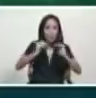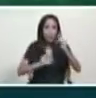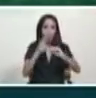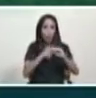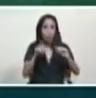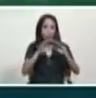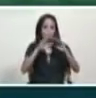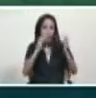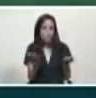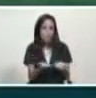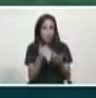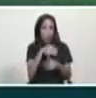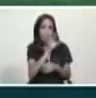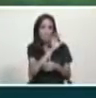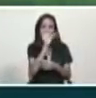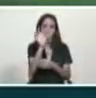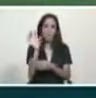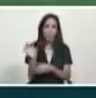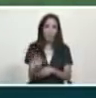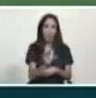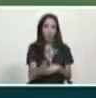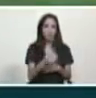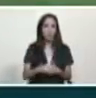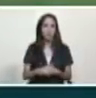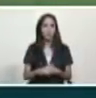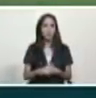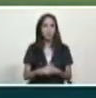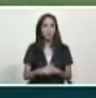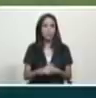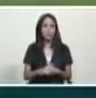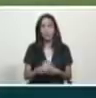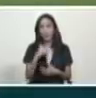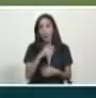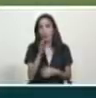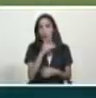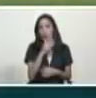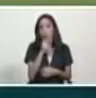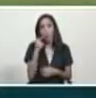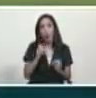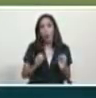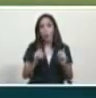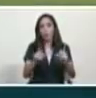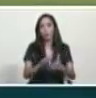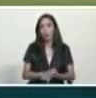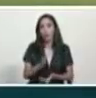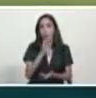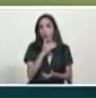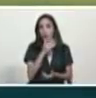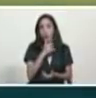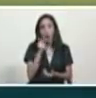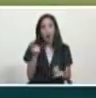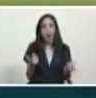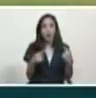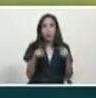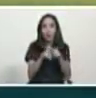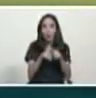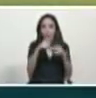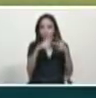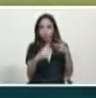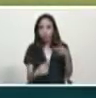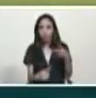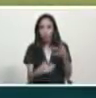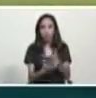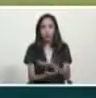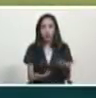mundo con mayores oportunidades, con mayores ventajas para